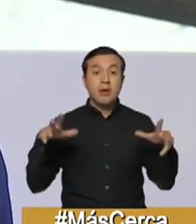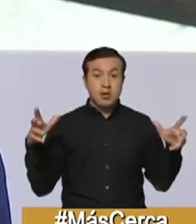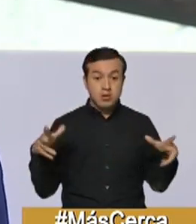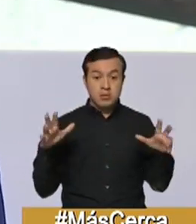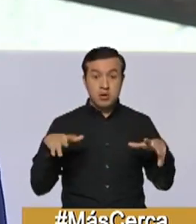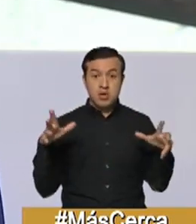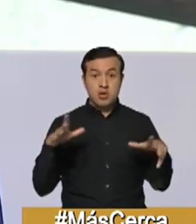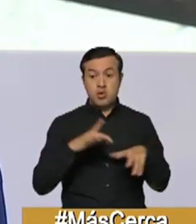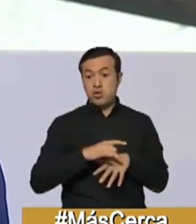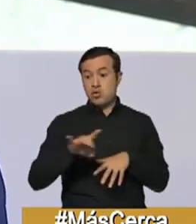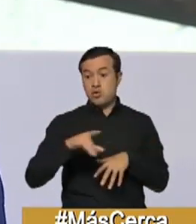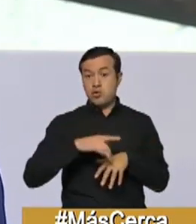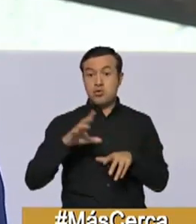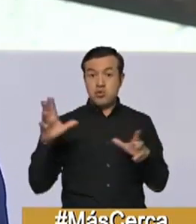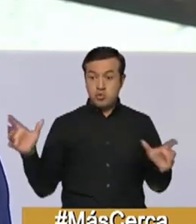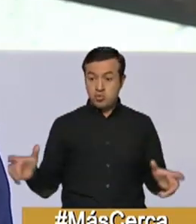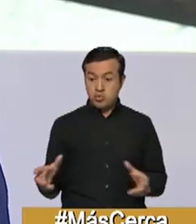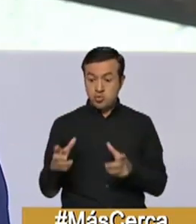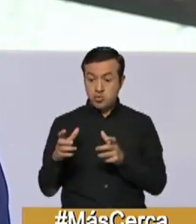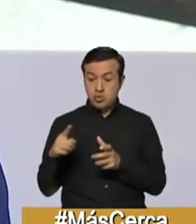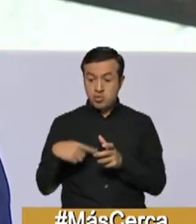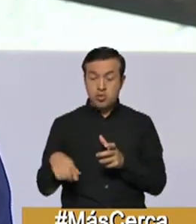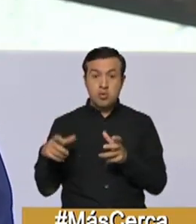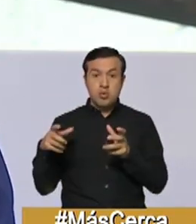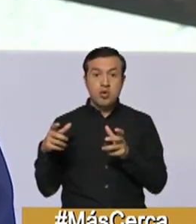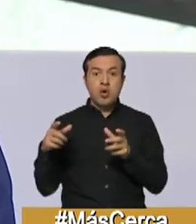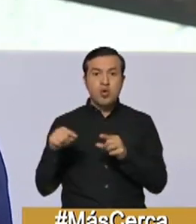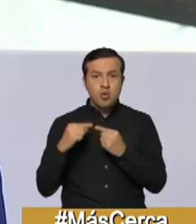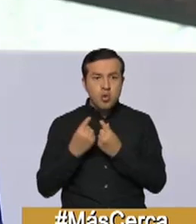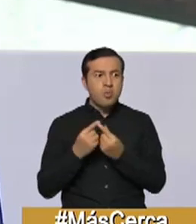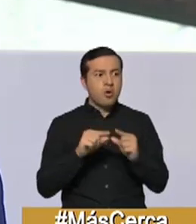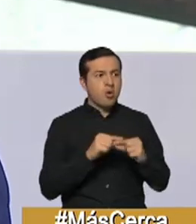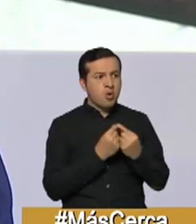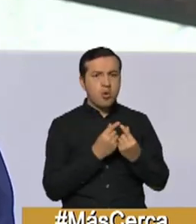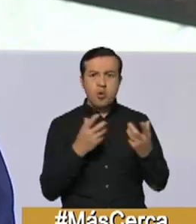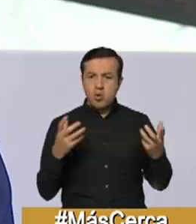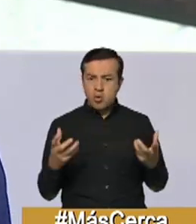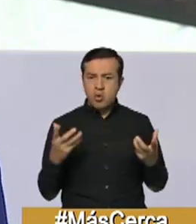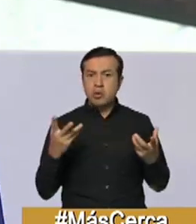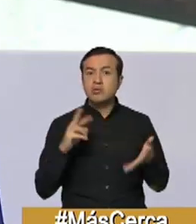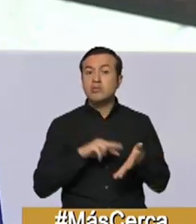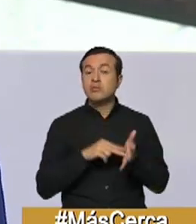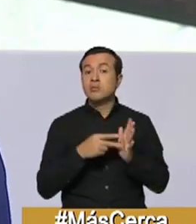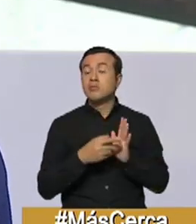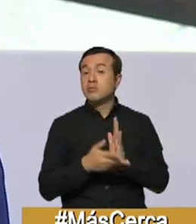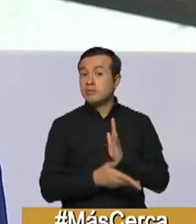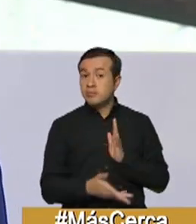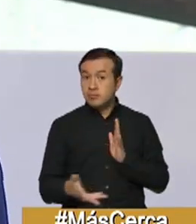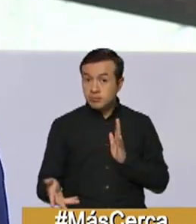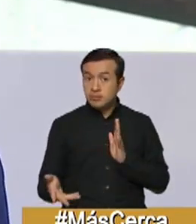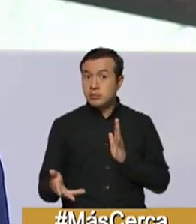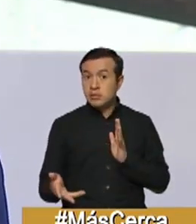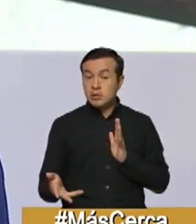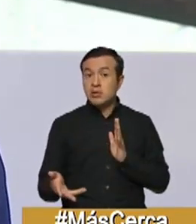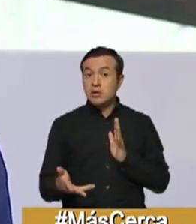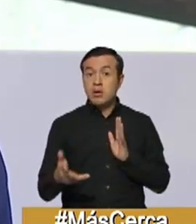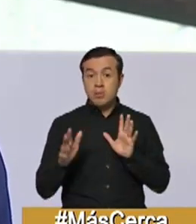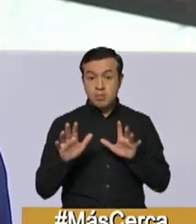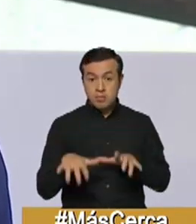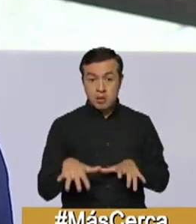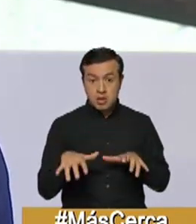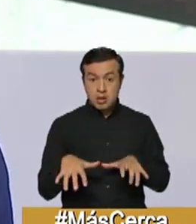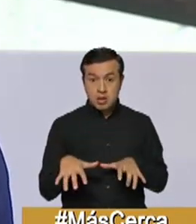sido abandonados se reúnen y empiezan a formar sus jaurías. ¿Qué tenemos con esto? Tenemos perritas